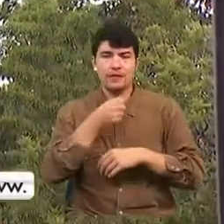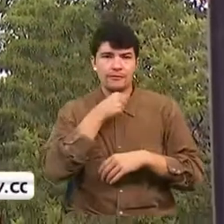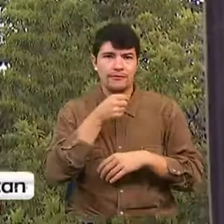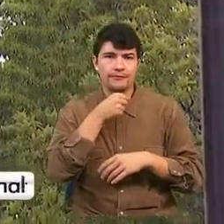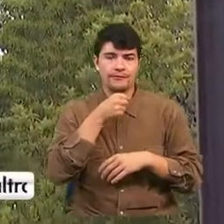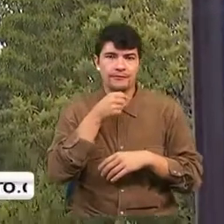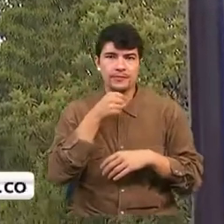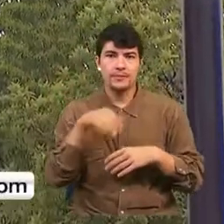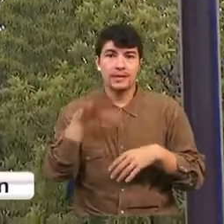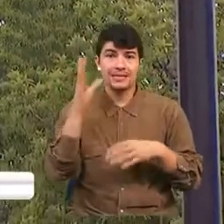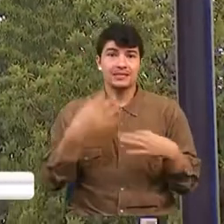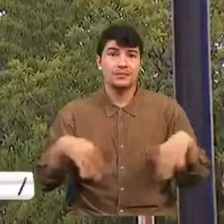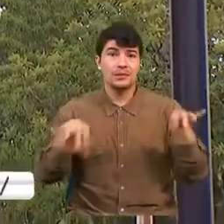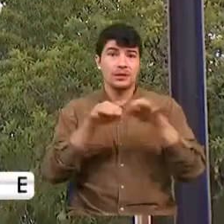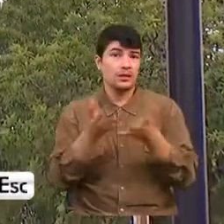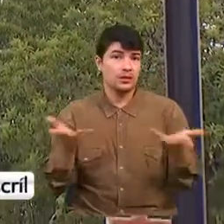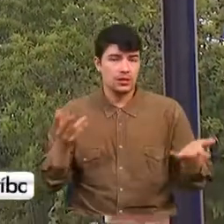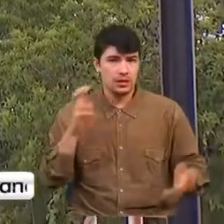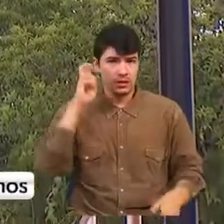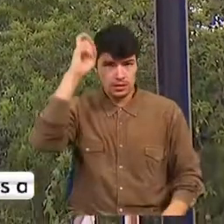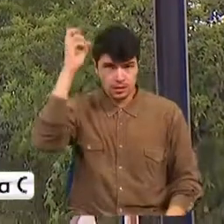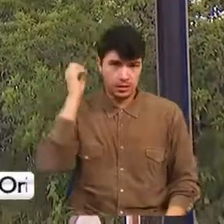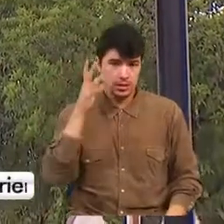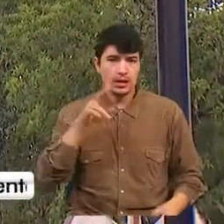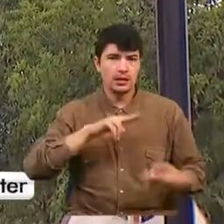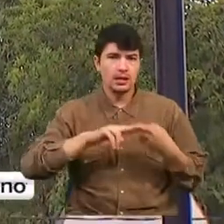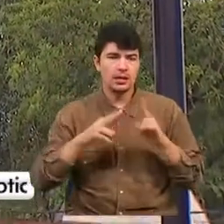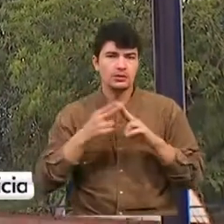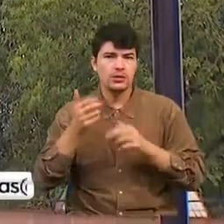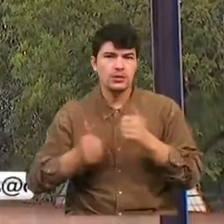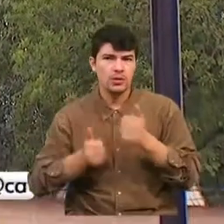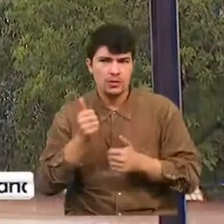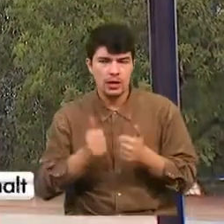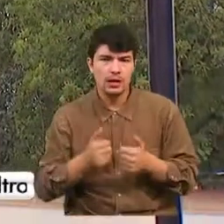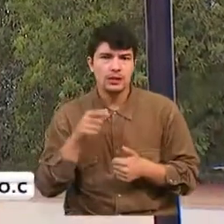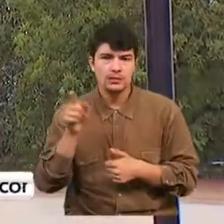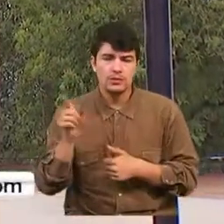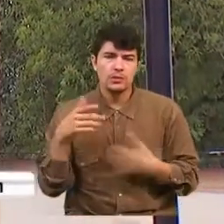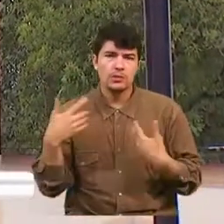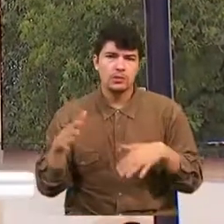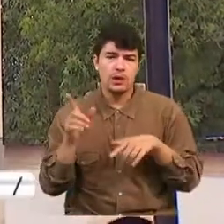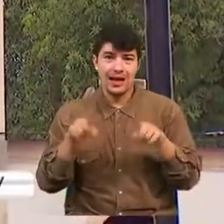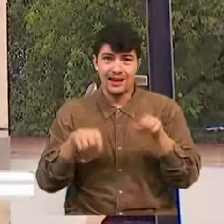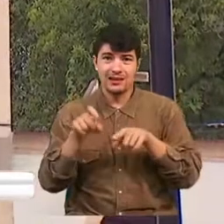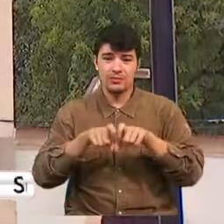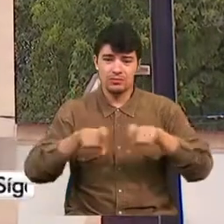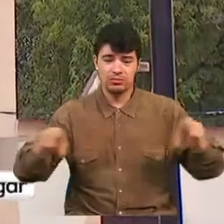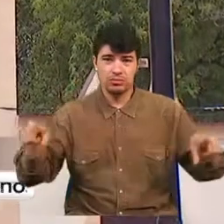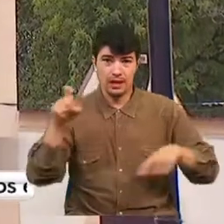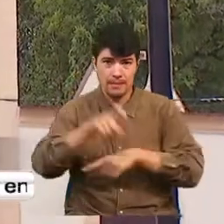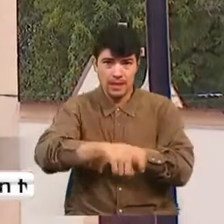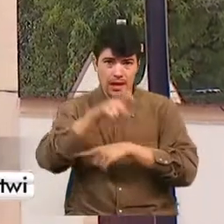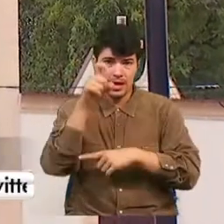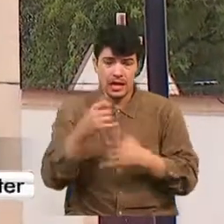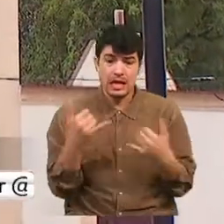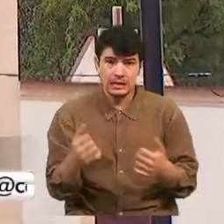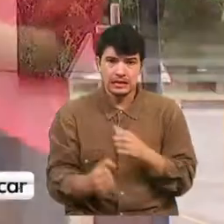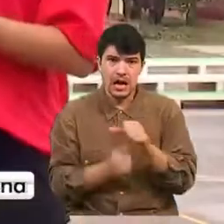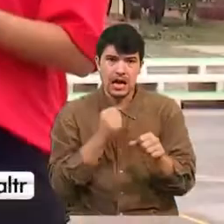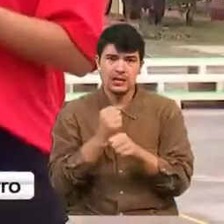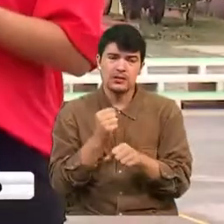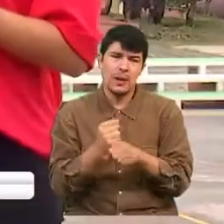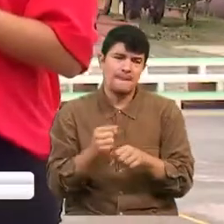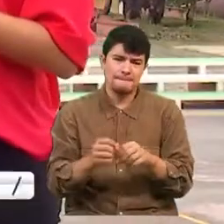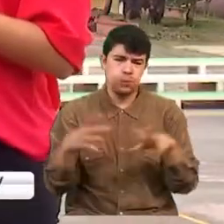del día, María Ángel, en Norte de Santander, que tiene que ver precisamente con los continuos atentados que ha recibido durante este año el oleoducto